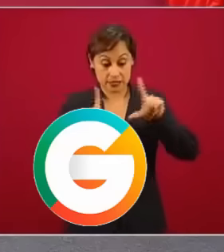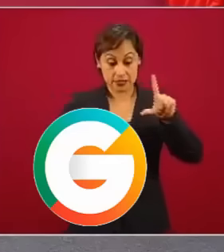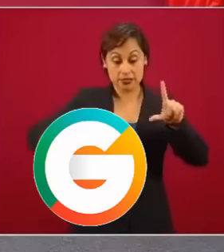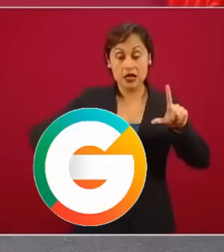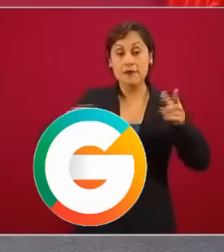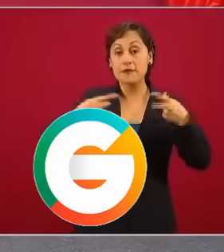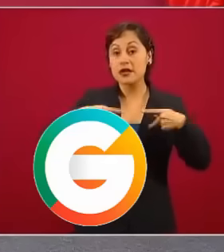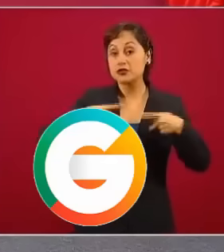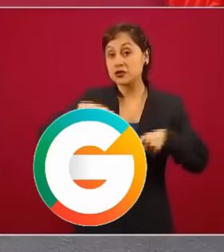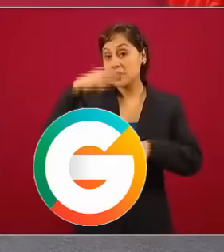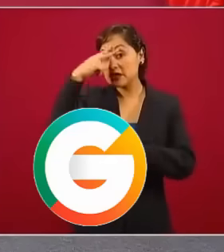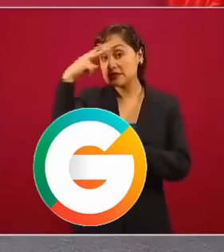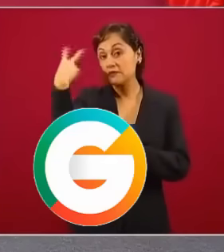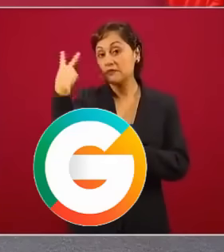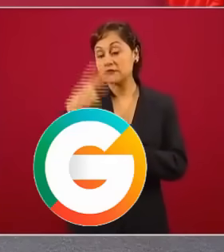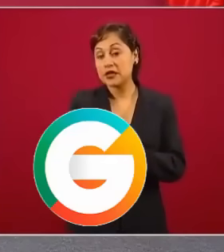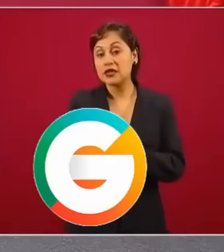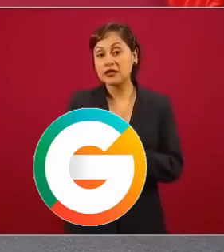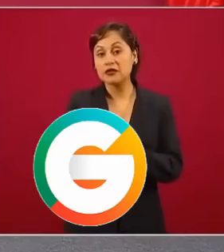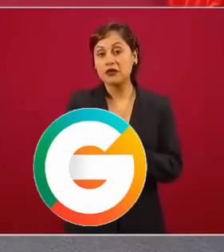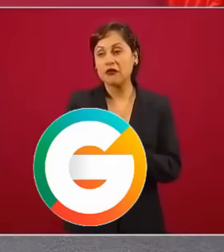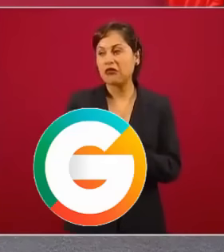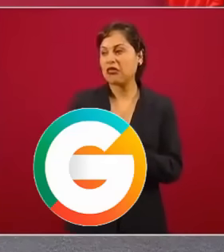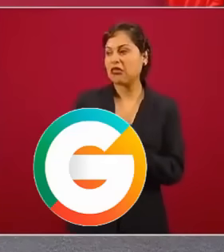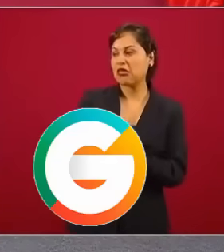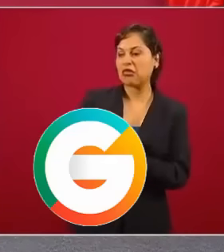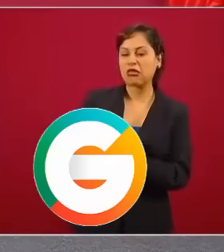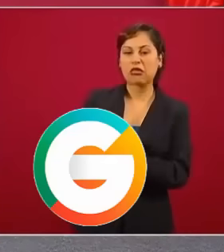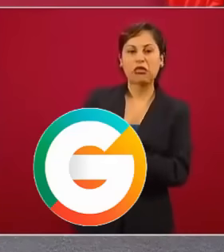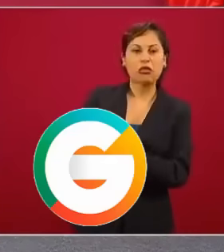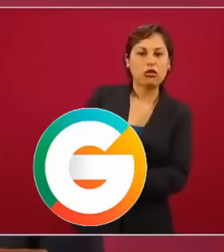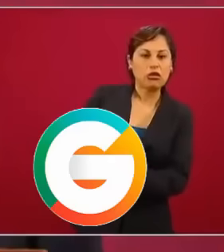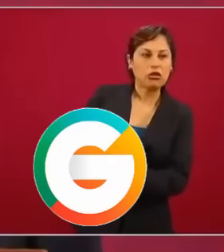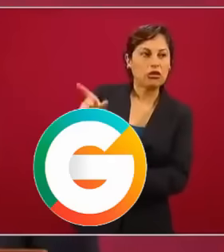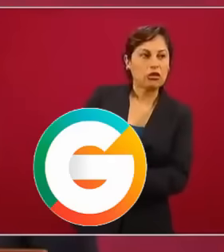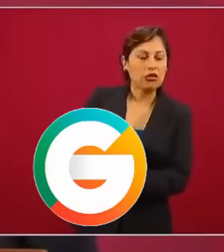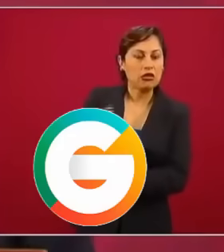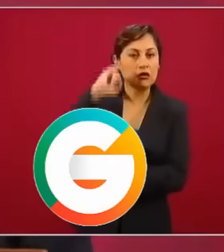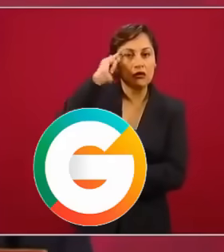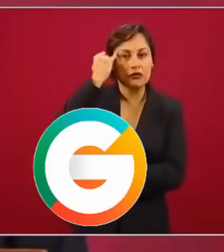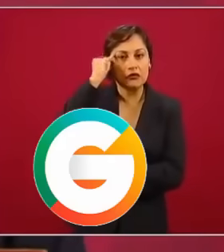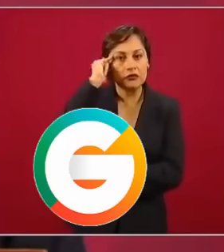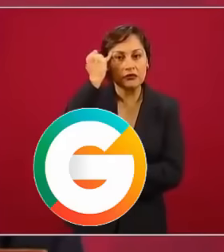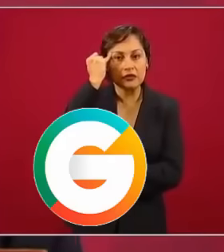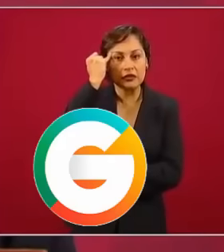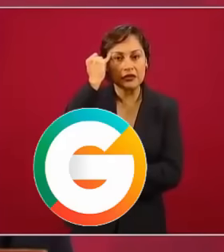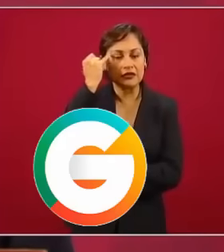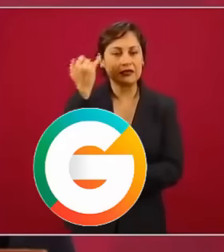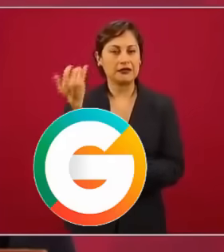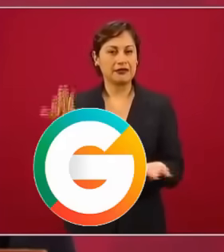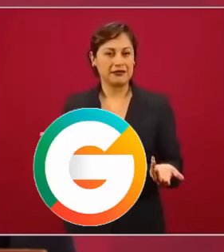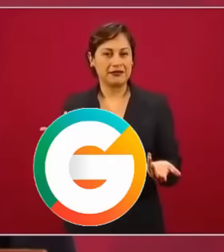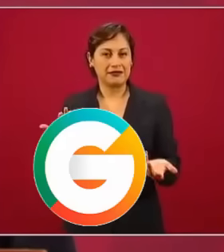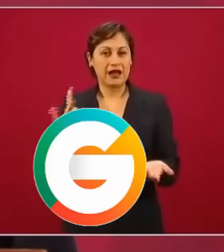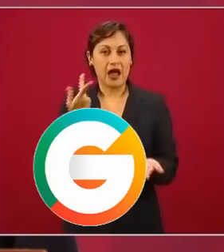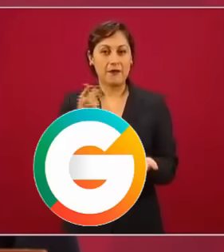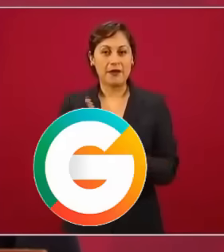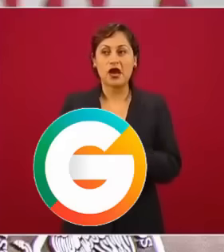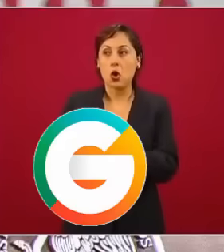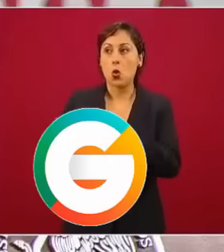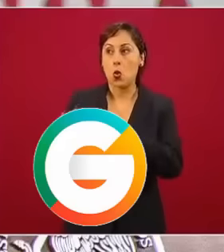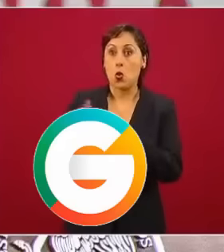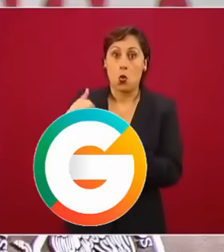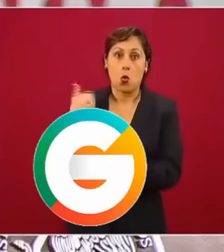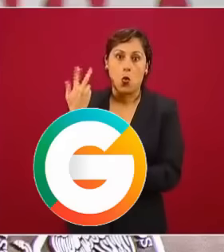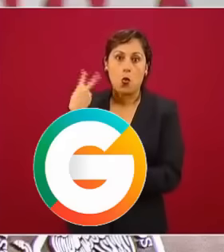desgraciadamente, lo mismo, encubierto por la hipocresía.